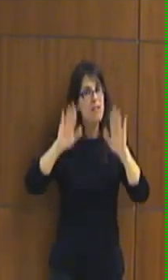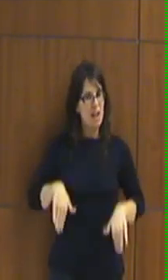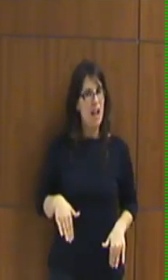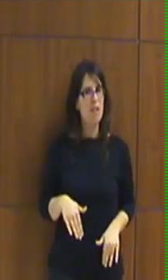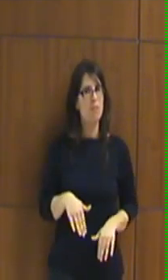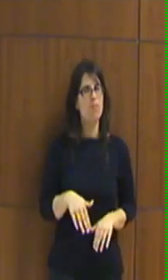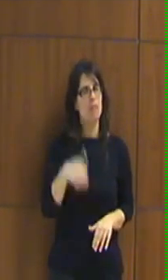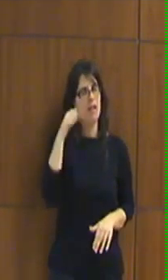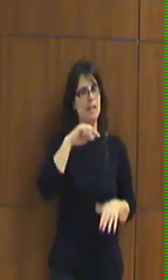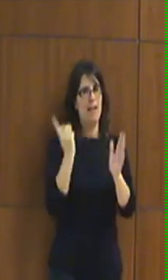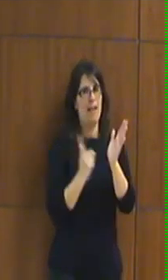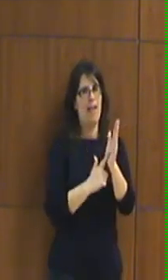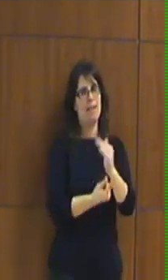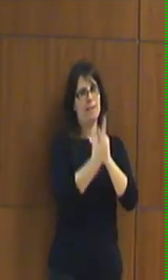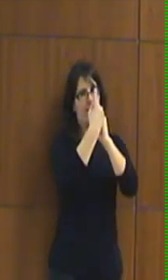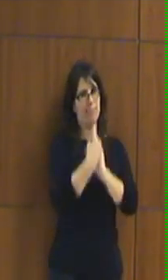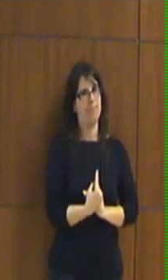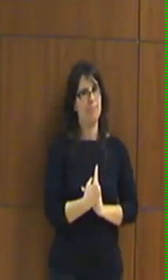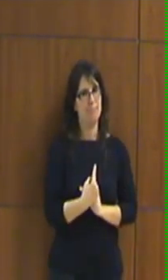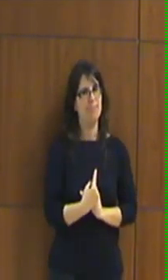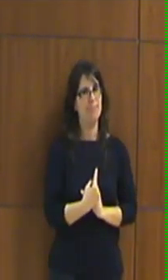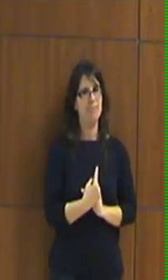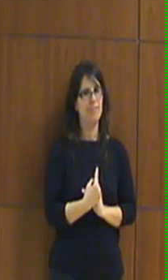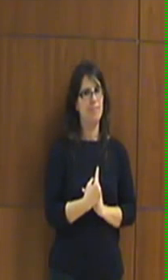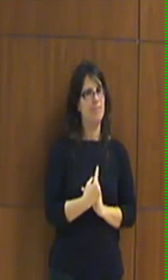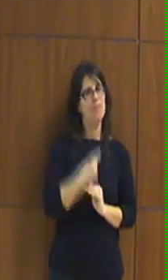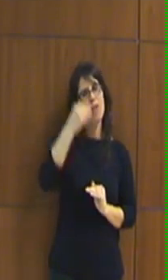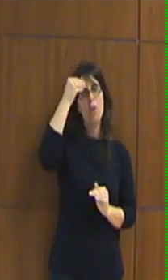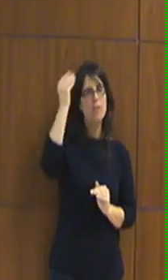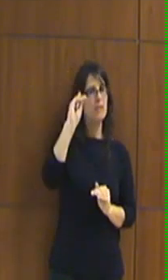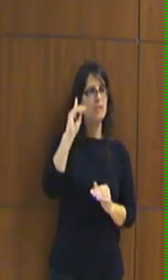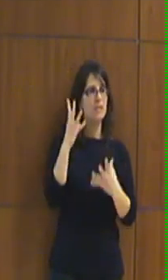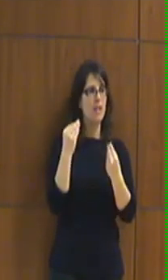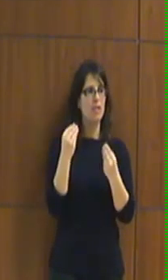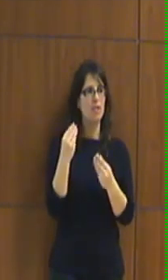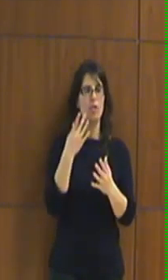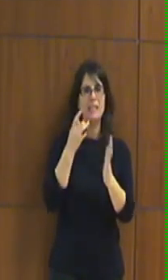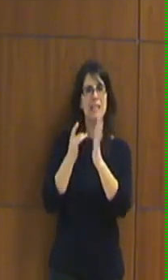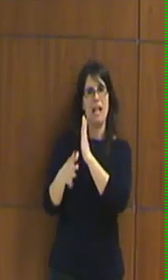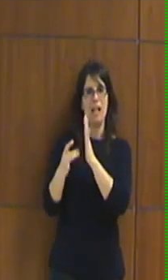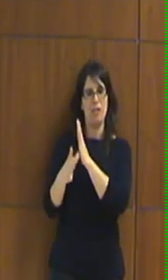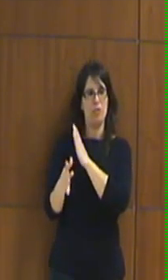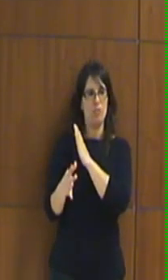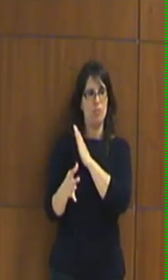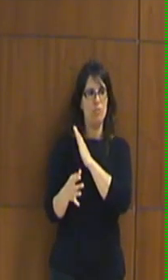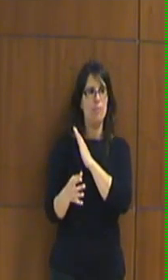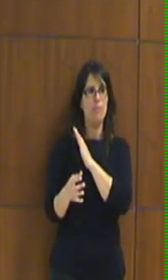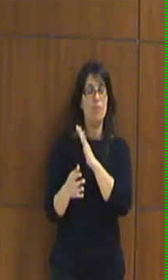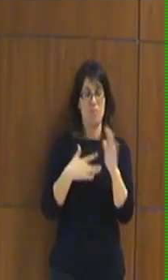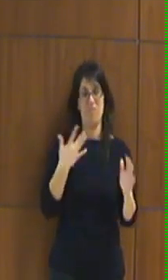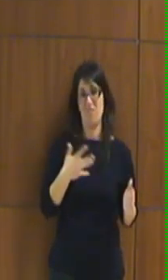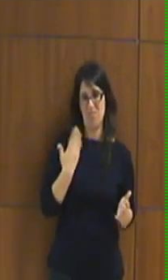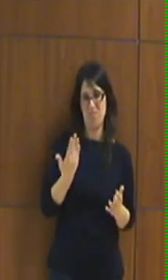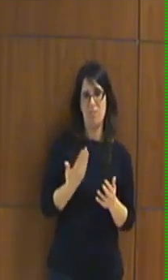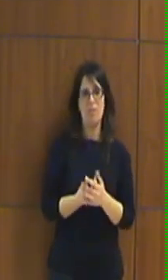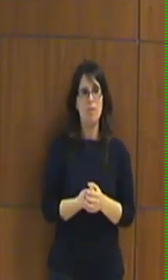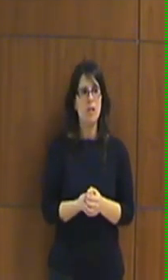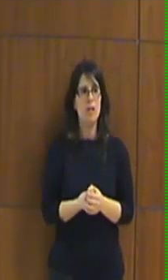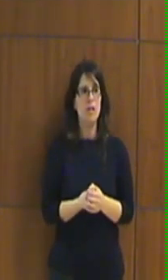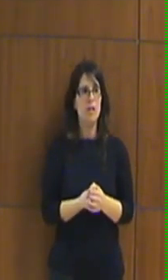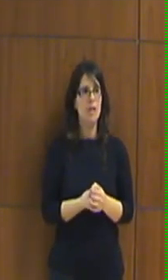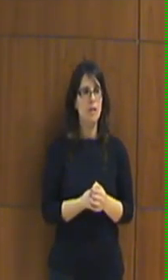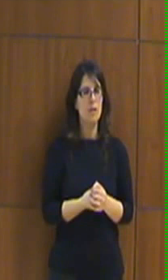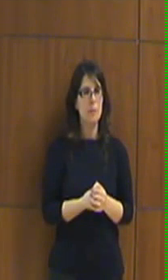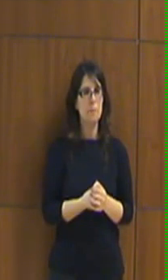pesa más actualmente la ley, la legislación, la obligación que el talento, ¿no?, desgraciadamente. Y en ese